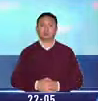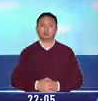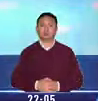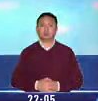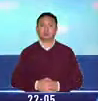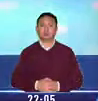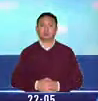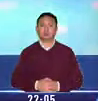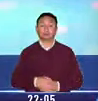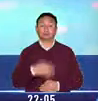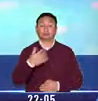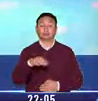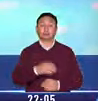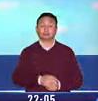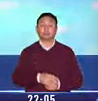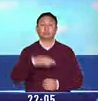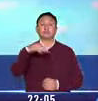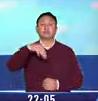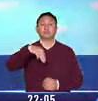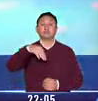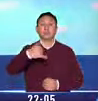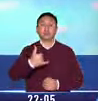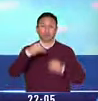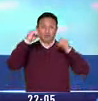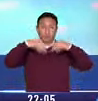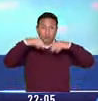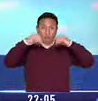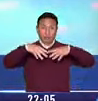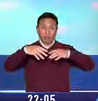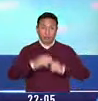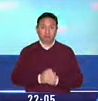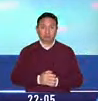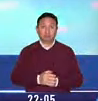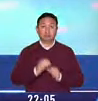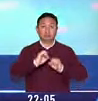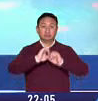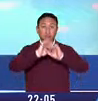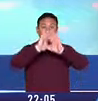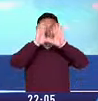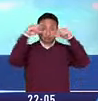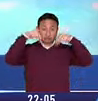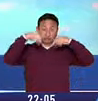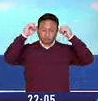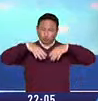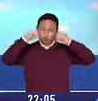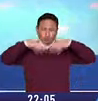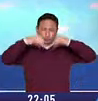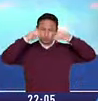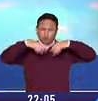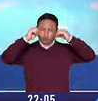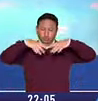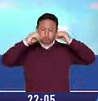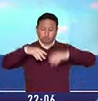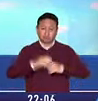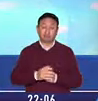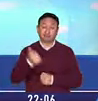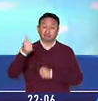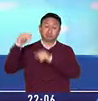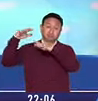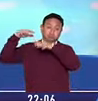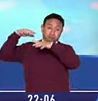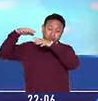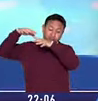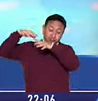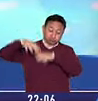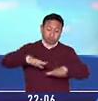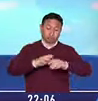La tragedia ocurrió este martes de carnaval. Amaneció y las fuertes lluvias no paraban. El gran deslizamiento se registró a eso de las